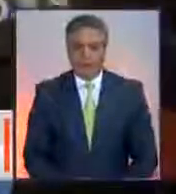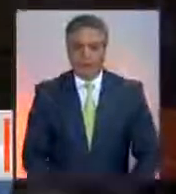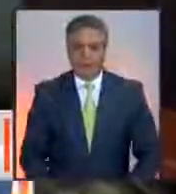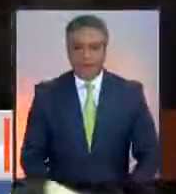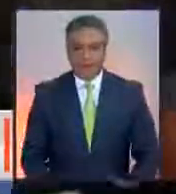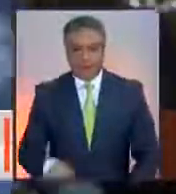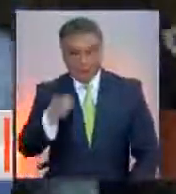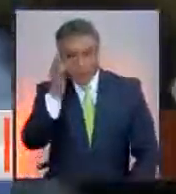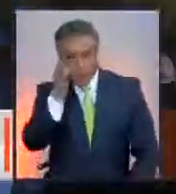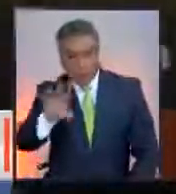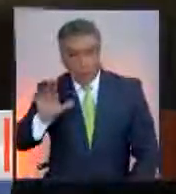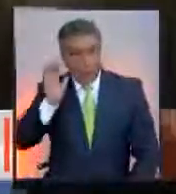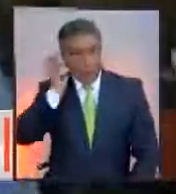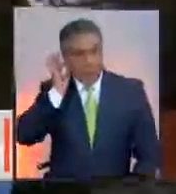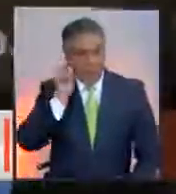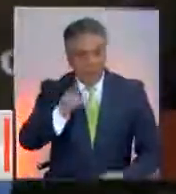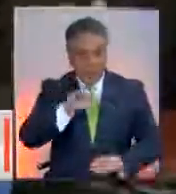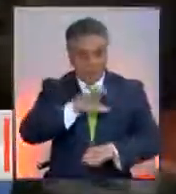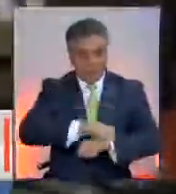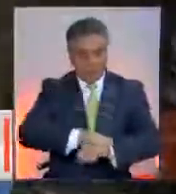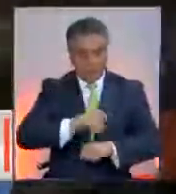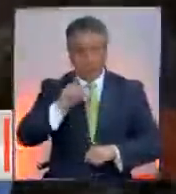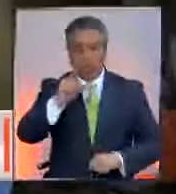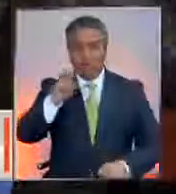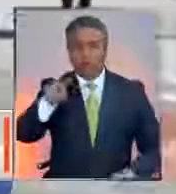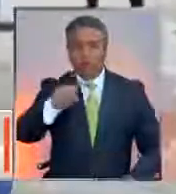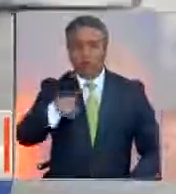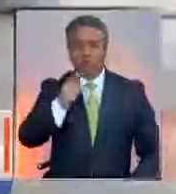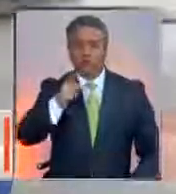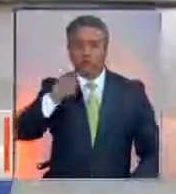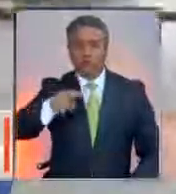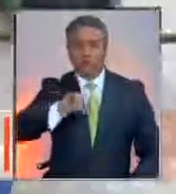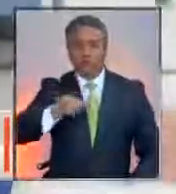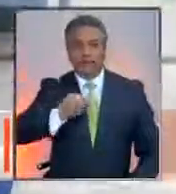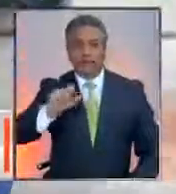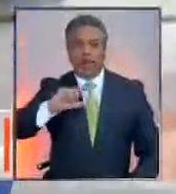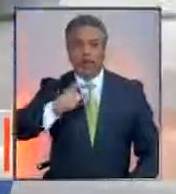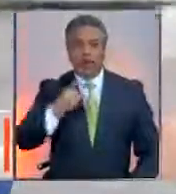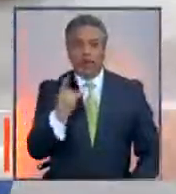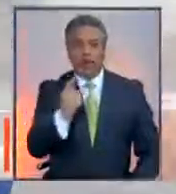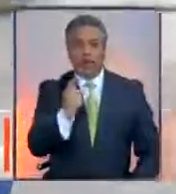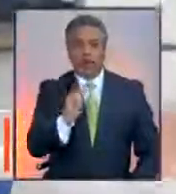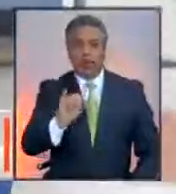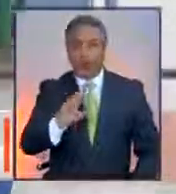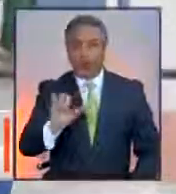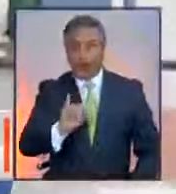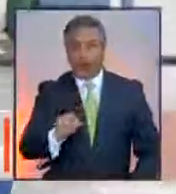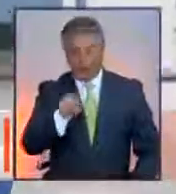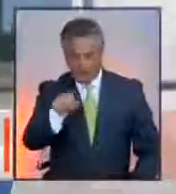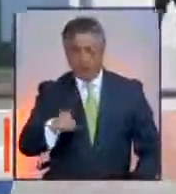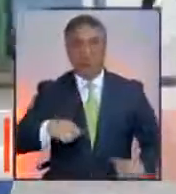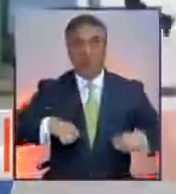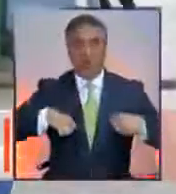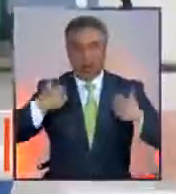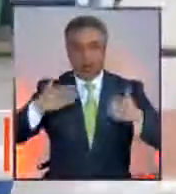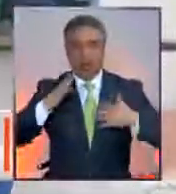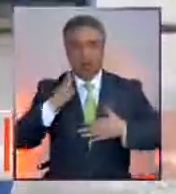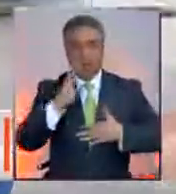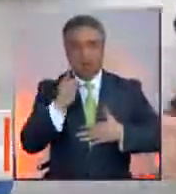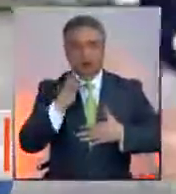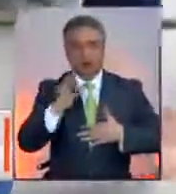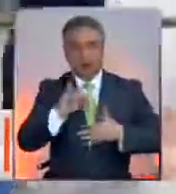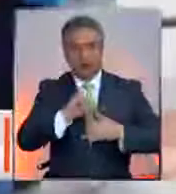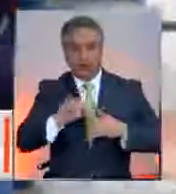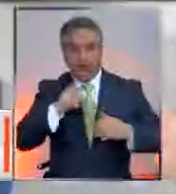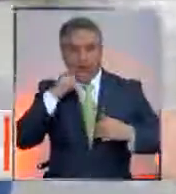La única mujer detenida es Constanza Gutiérrez, que de acuerdo a la investigación correspondería a la joven de buzo azul que aparece a la